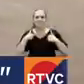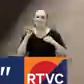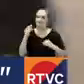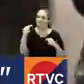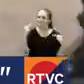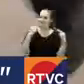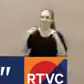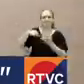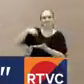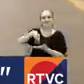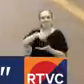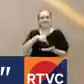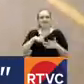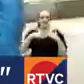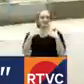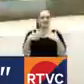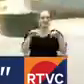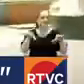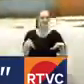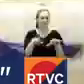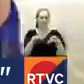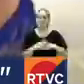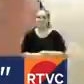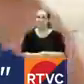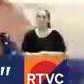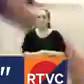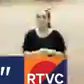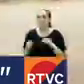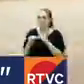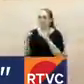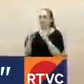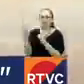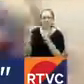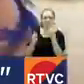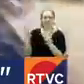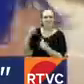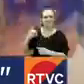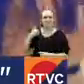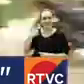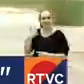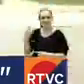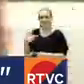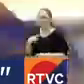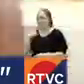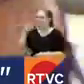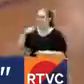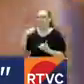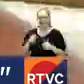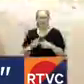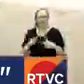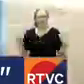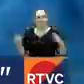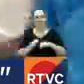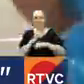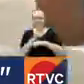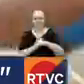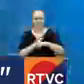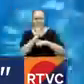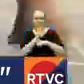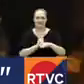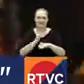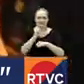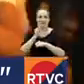evento. Cada vez más son los jóvenes que se adhieren a este fenómeno que hoy por hoy se disfruta en varios eventos locales